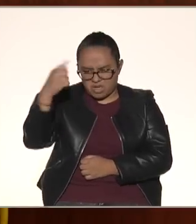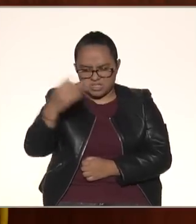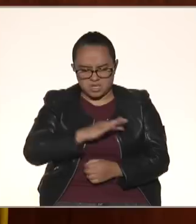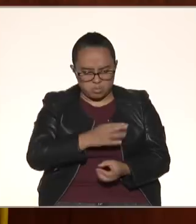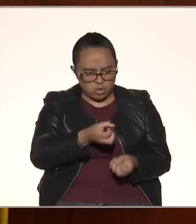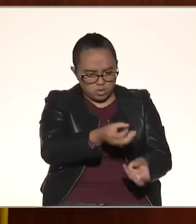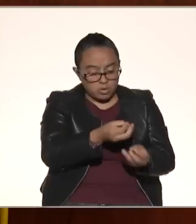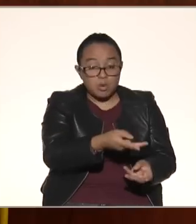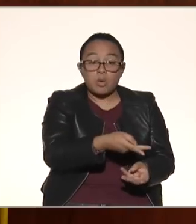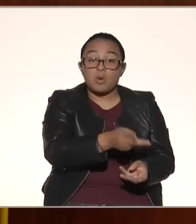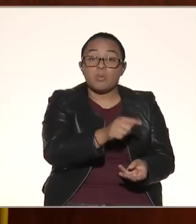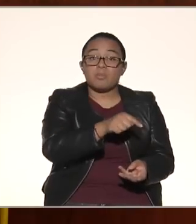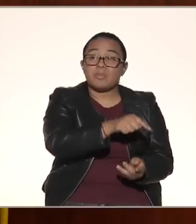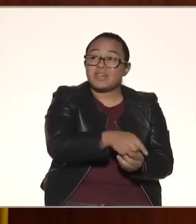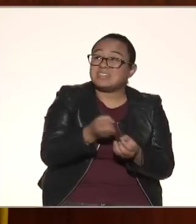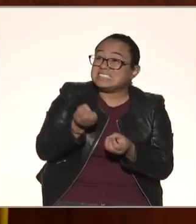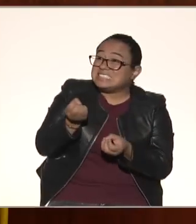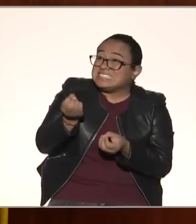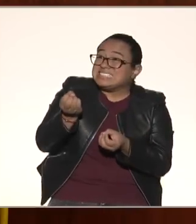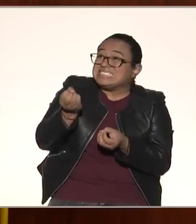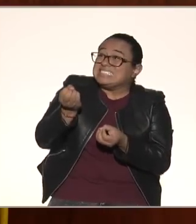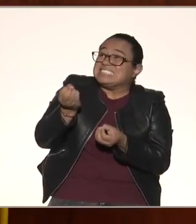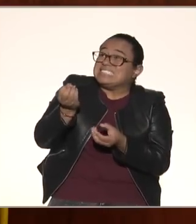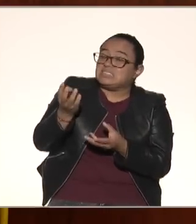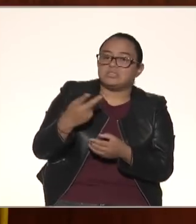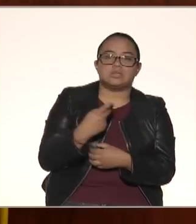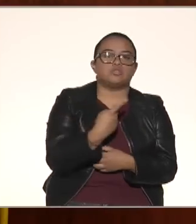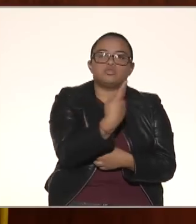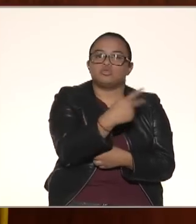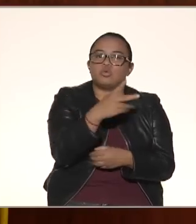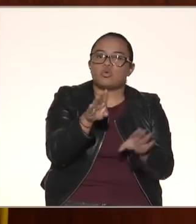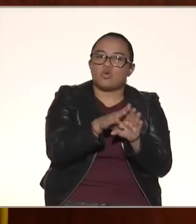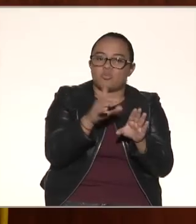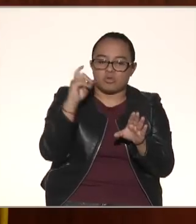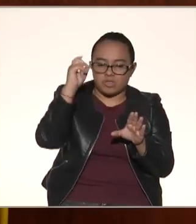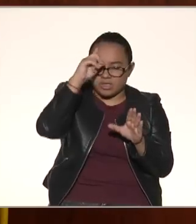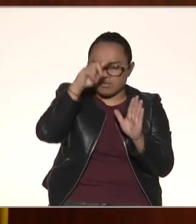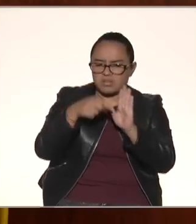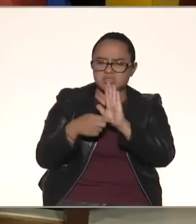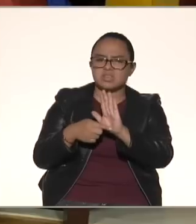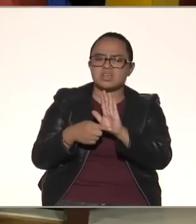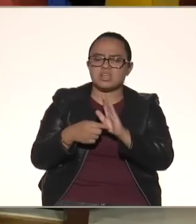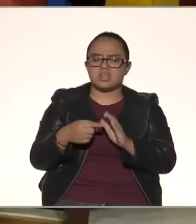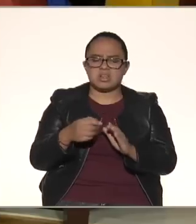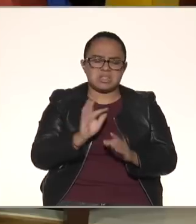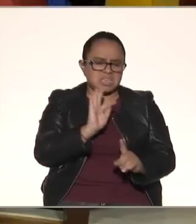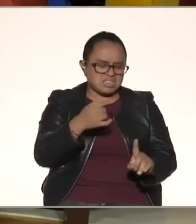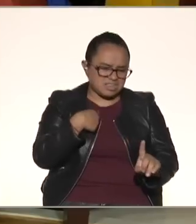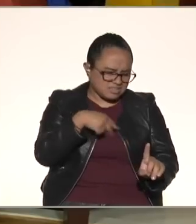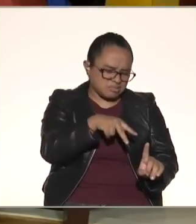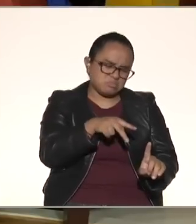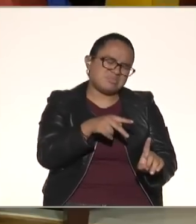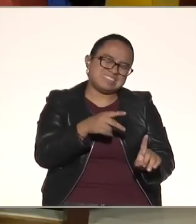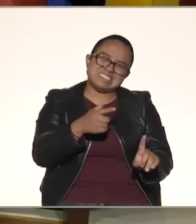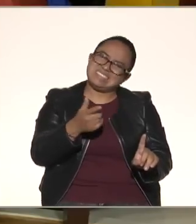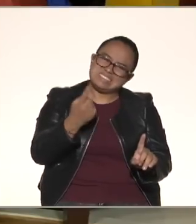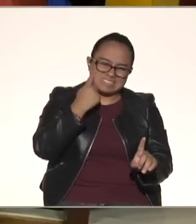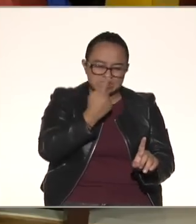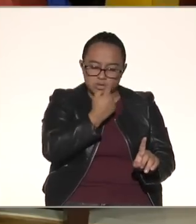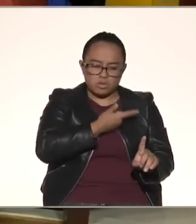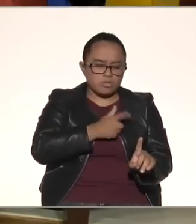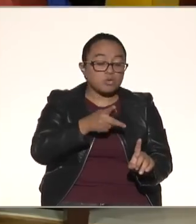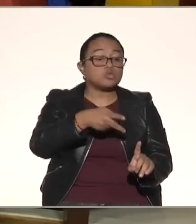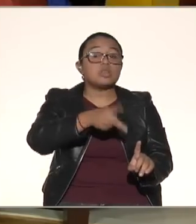pero para la otra persona está dando así, esa es su forma. Y no me encanta, yo lo haría diferente, pero bueno, o sea, mi punto